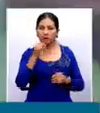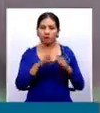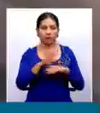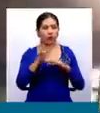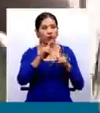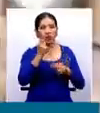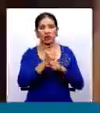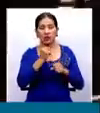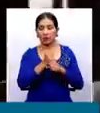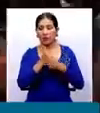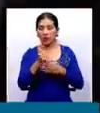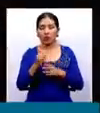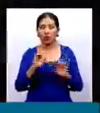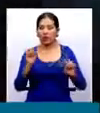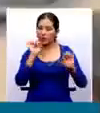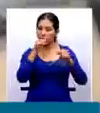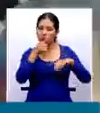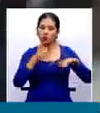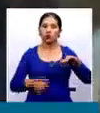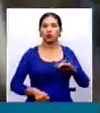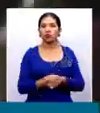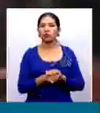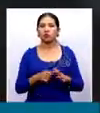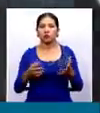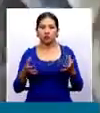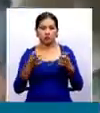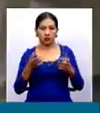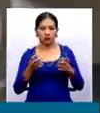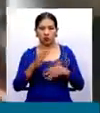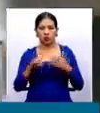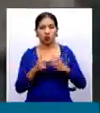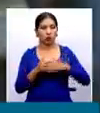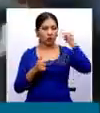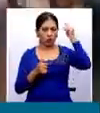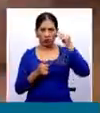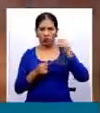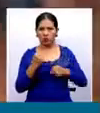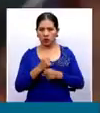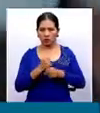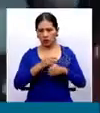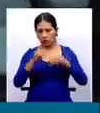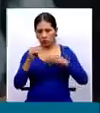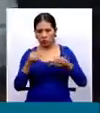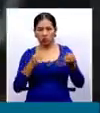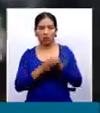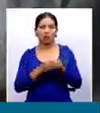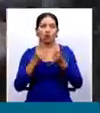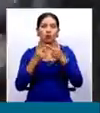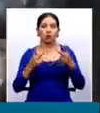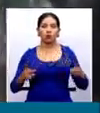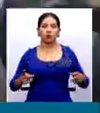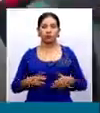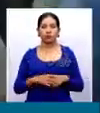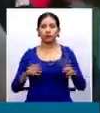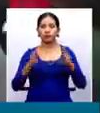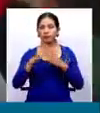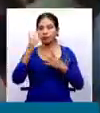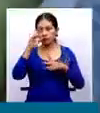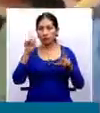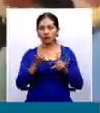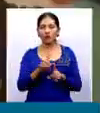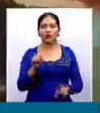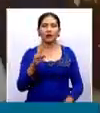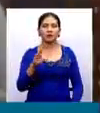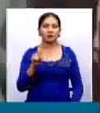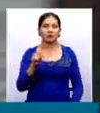acciones, no quiere ocultar, quiere ocultar lo que el gobierno en realidad está haciendo por el departamento de Potosí. Nuestro hermano Abelardo,